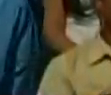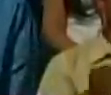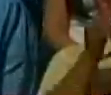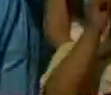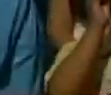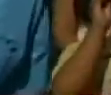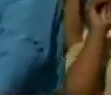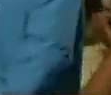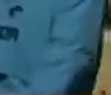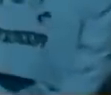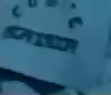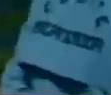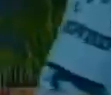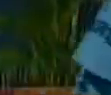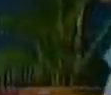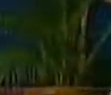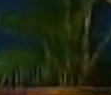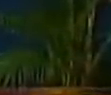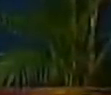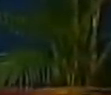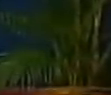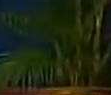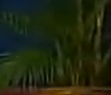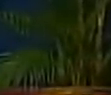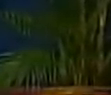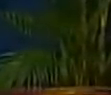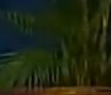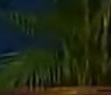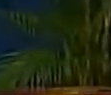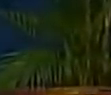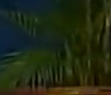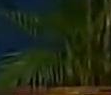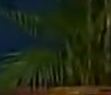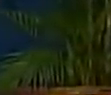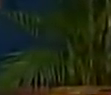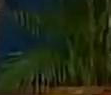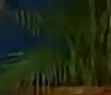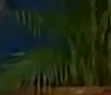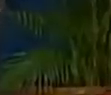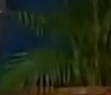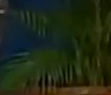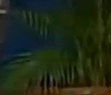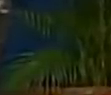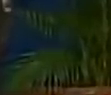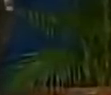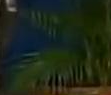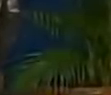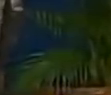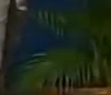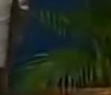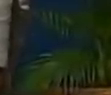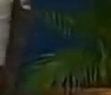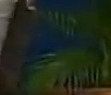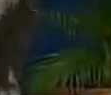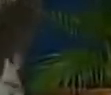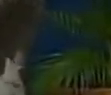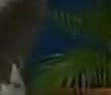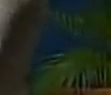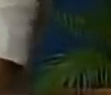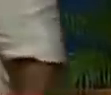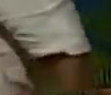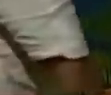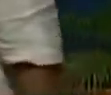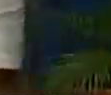que necesitamos. Y ellos nos van a decir, bueno, tienes que hacer esto, privaticen las empresas del Estado,